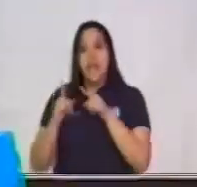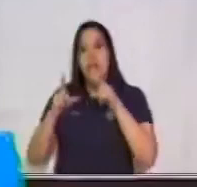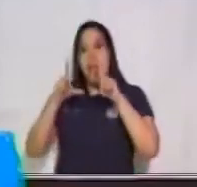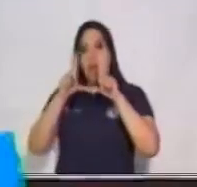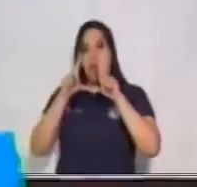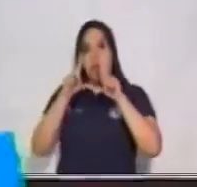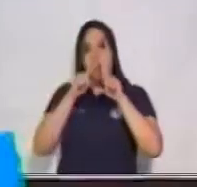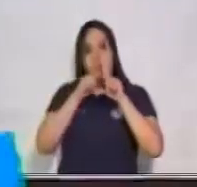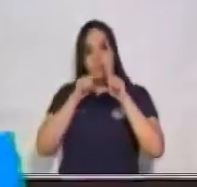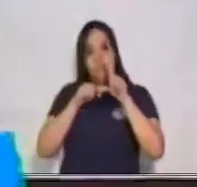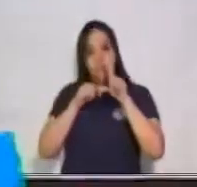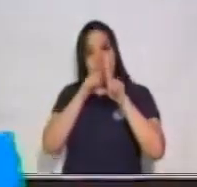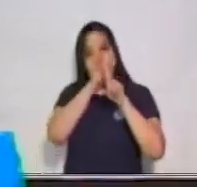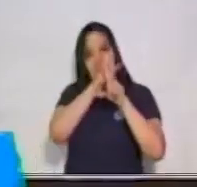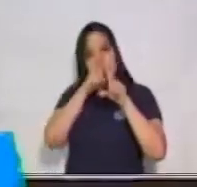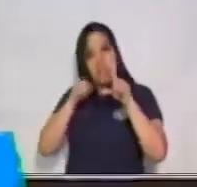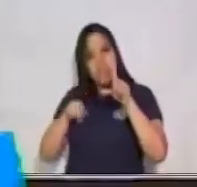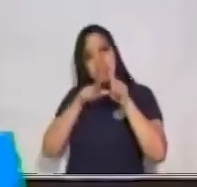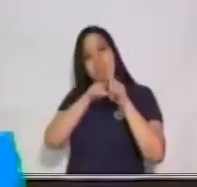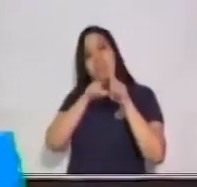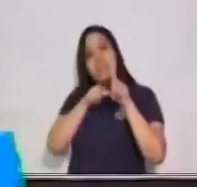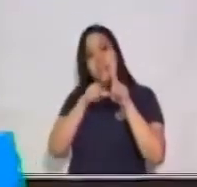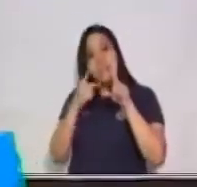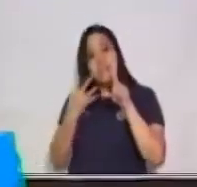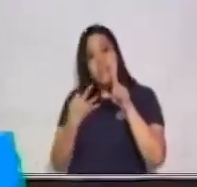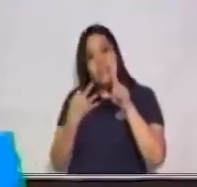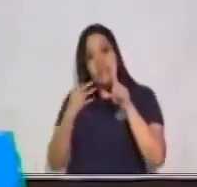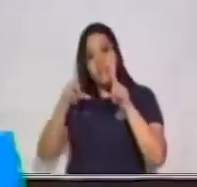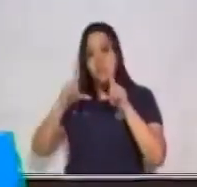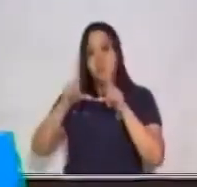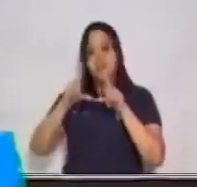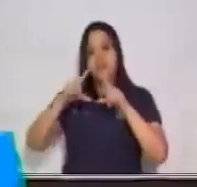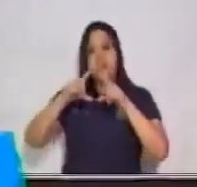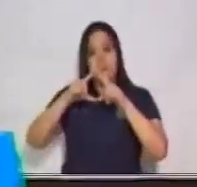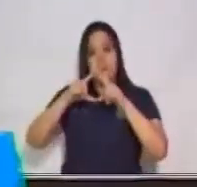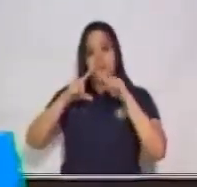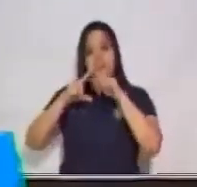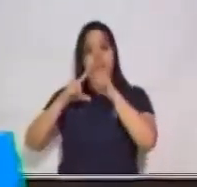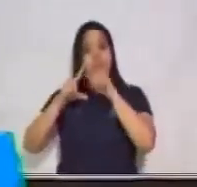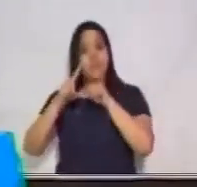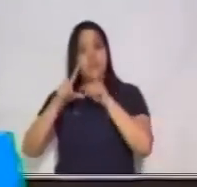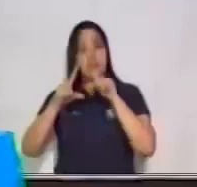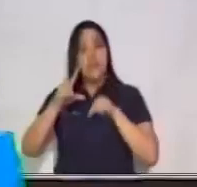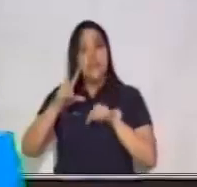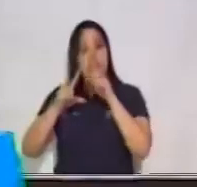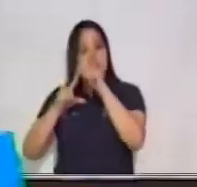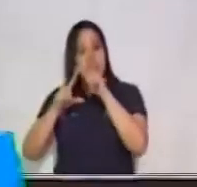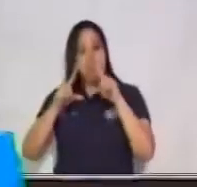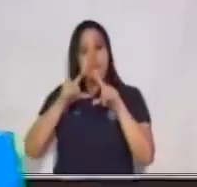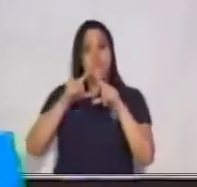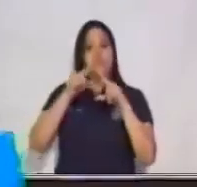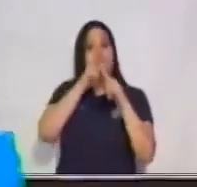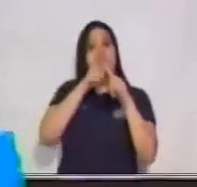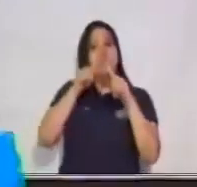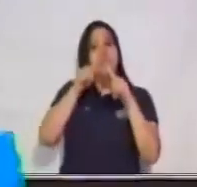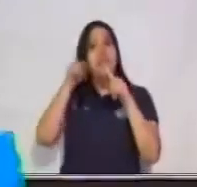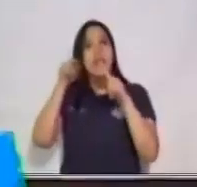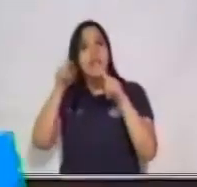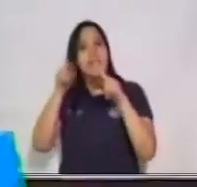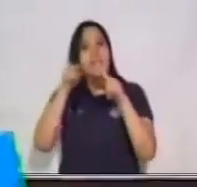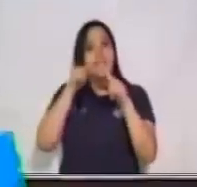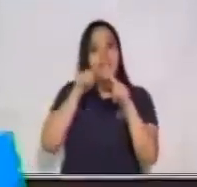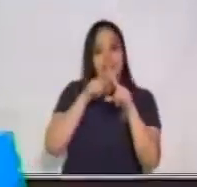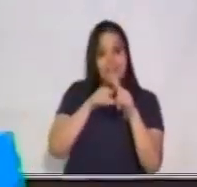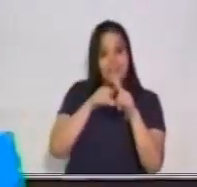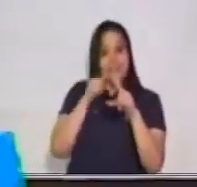lados que están a la par. Igual con C. Si necesitamos encontrar el lado C,